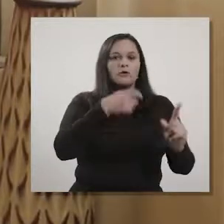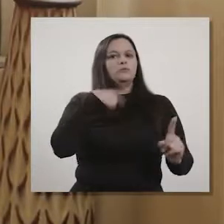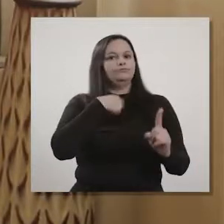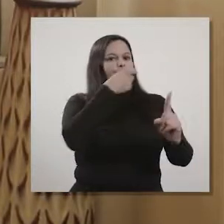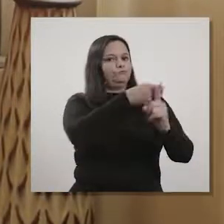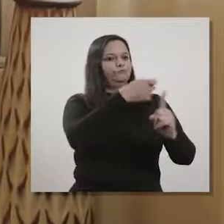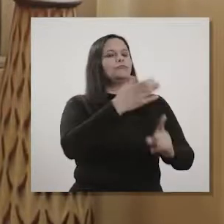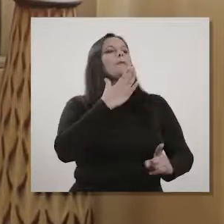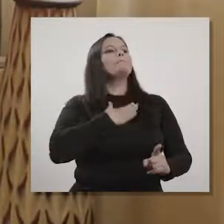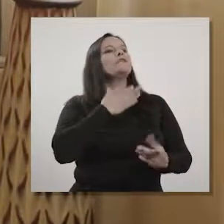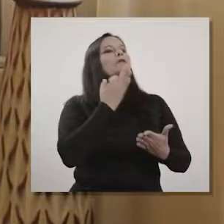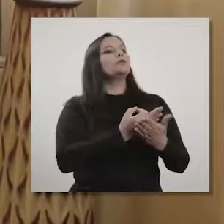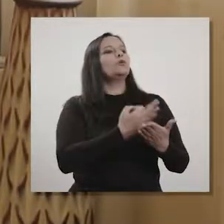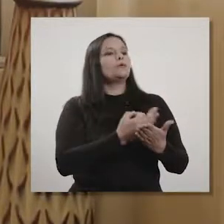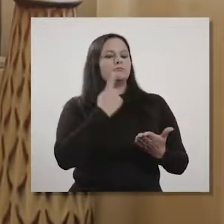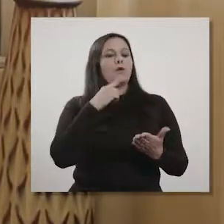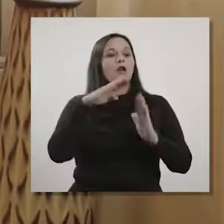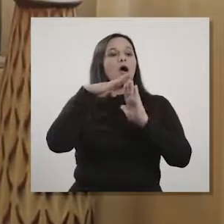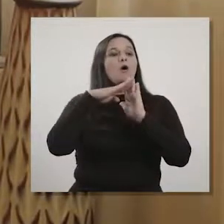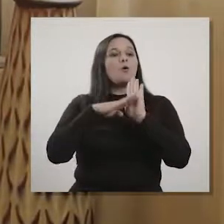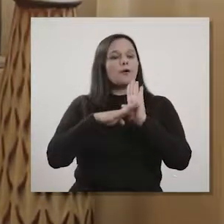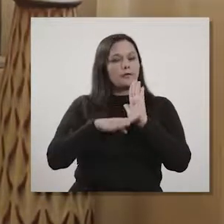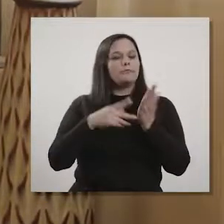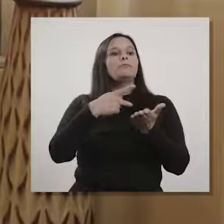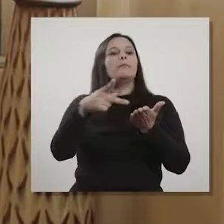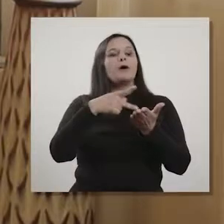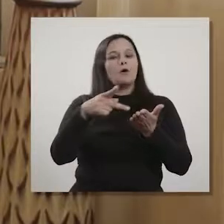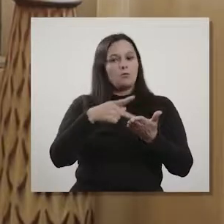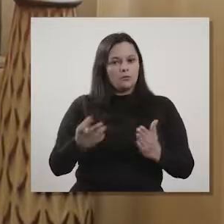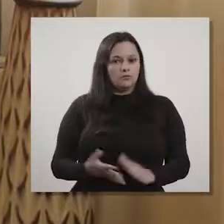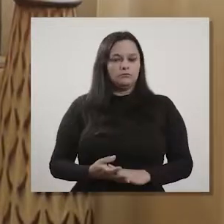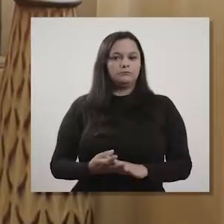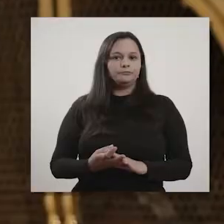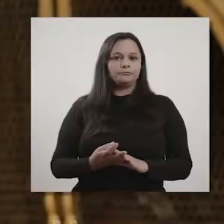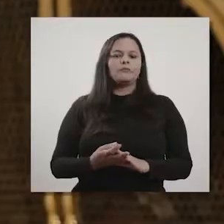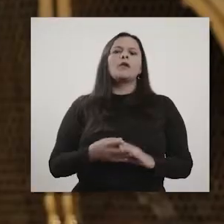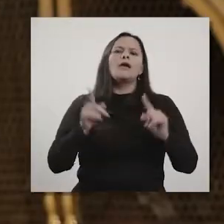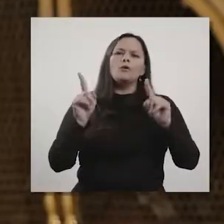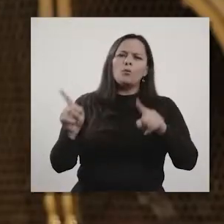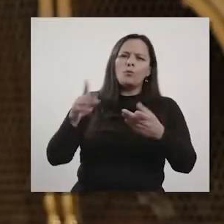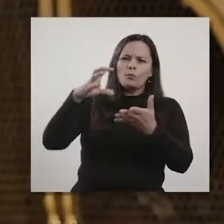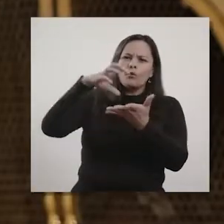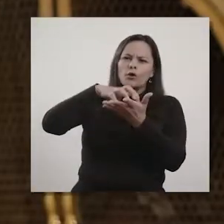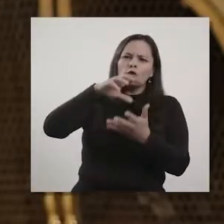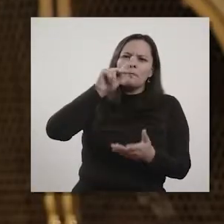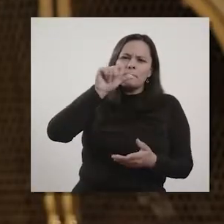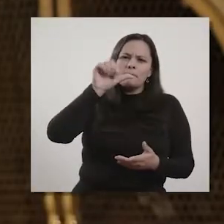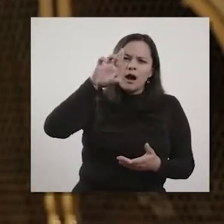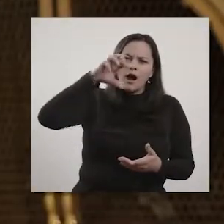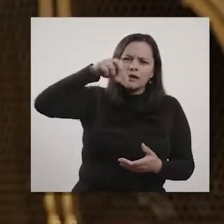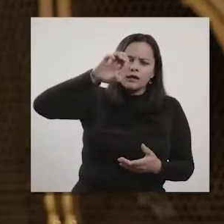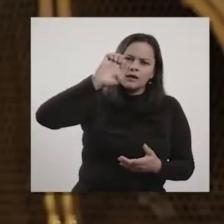que se caracteriza siempre por su limpieza, por su orden, tenemos lugares turísticos. El parque eólico es un